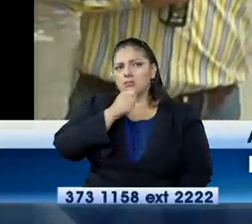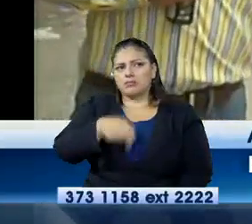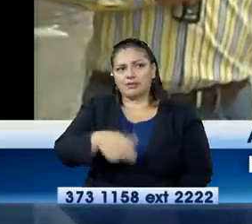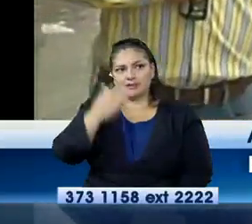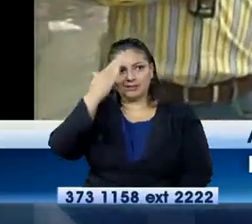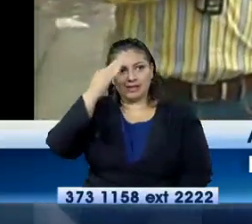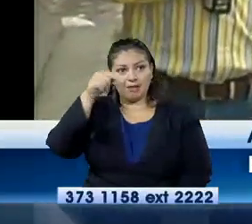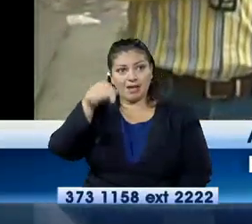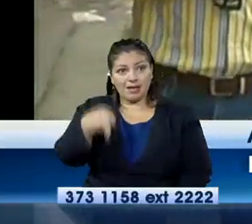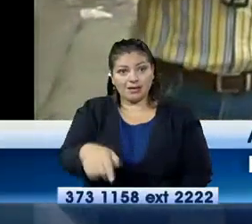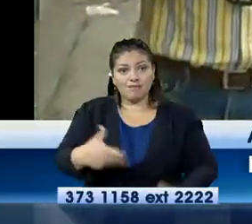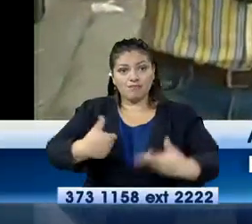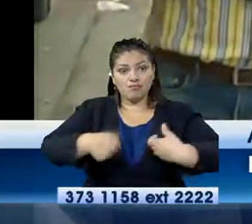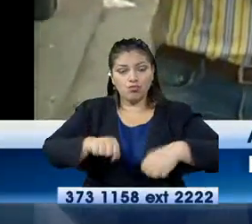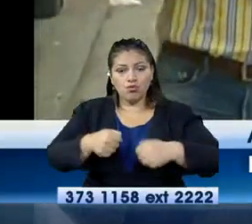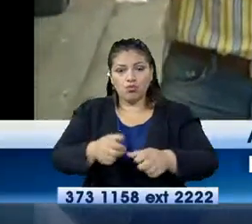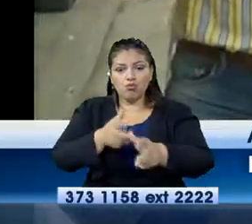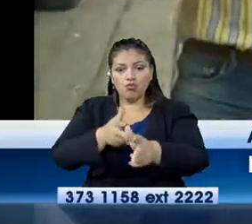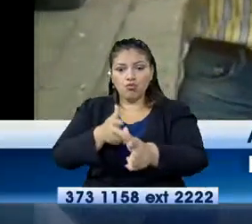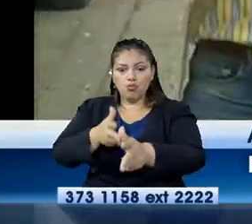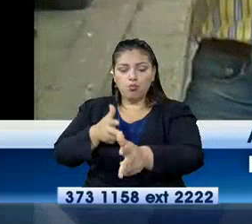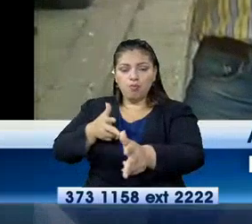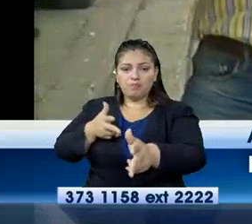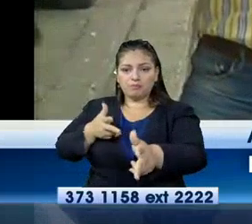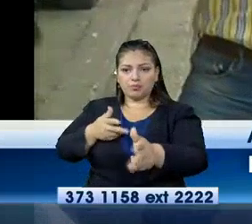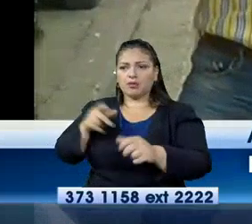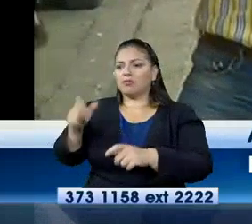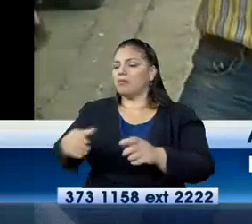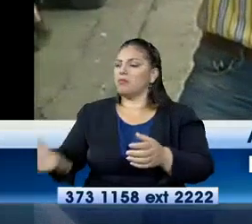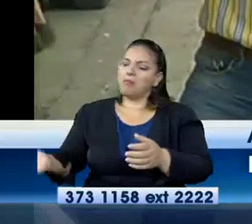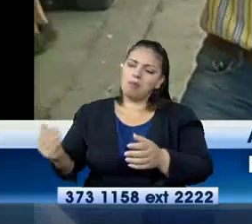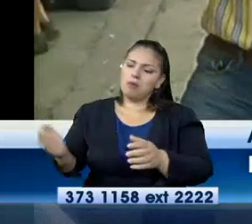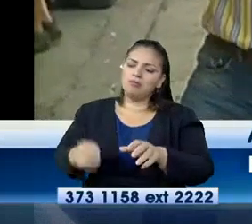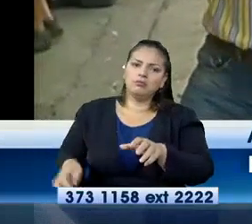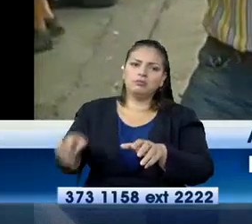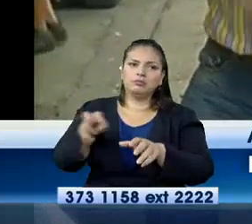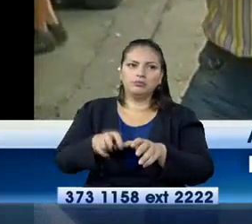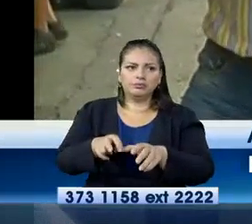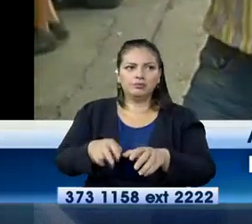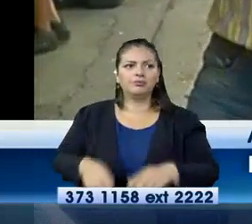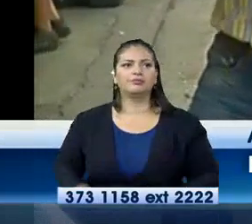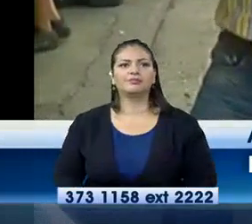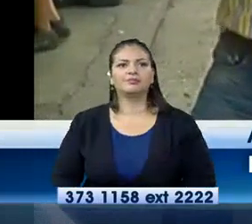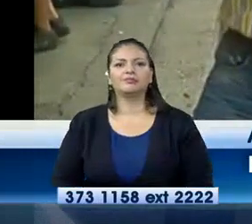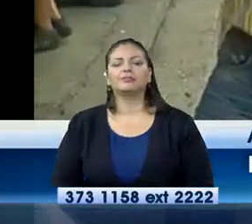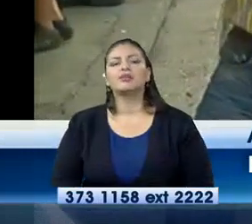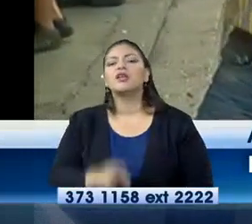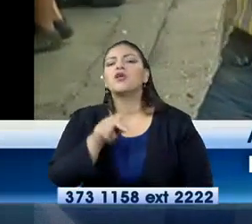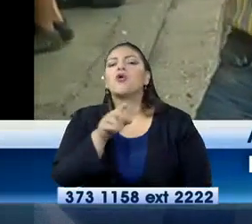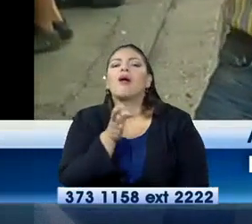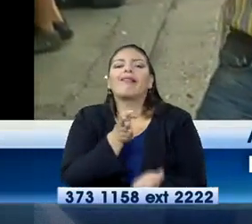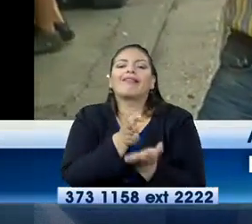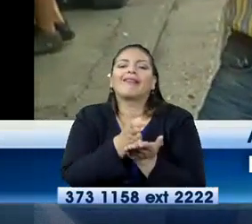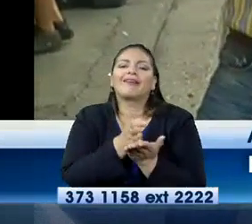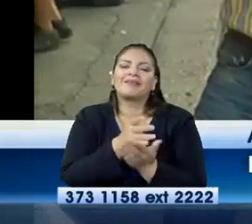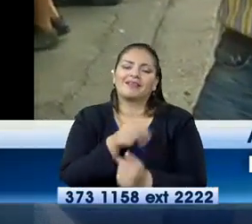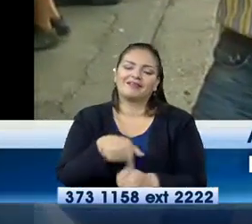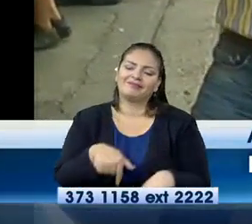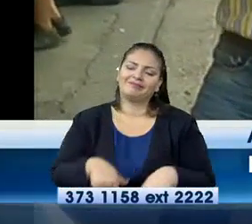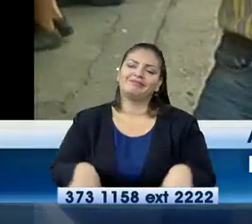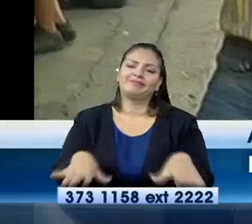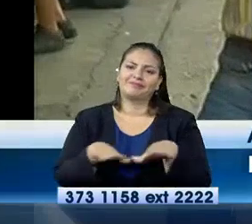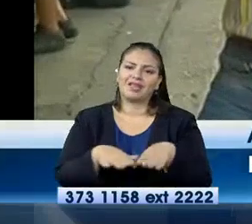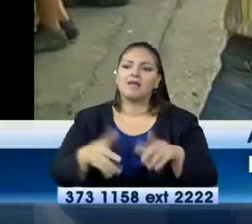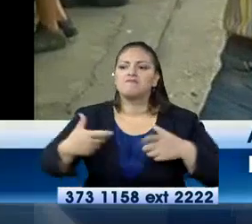las tricimotos, que aquí se estacionan, aquí agarran pasajeros. Es una mini micro terminal. Al ver nuestros equipos, aquí